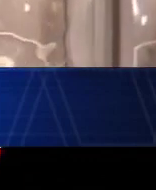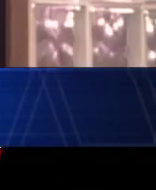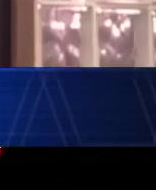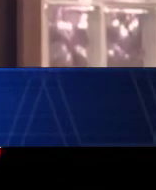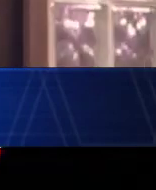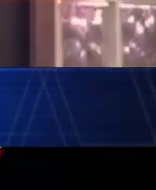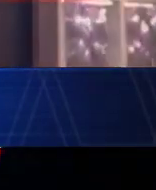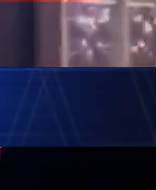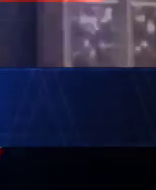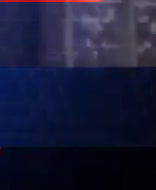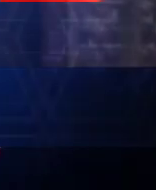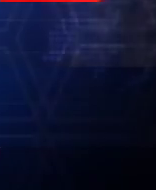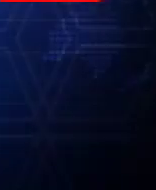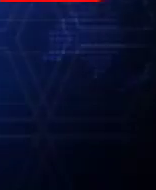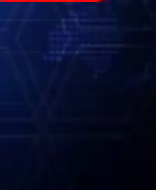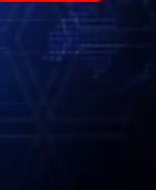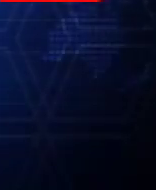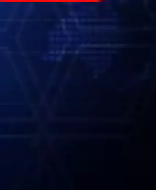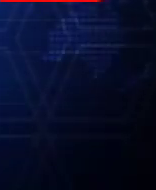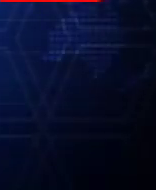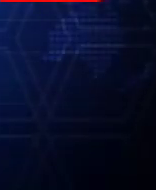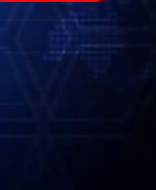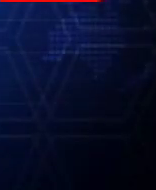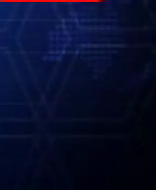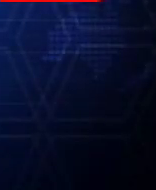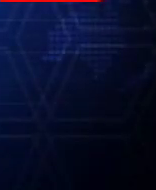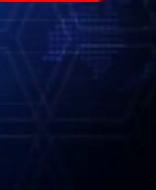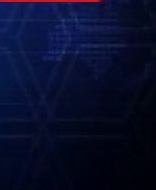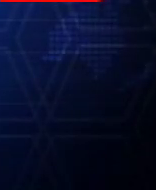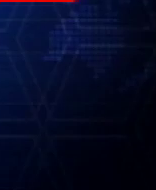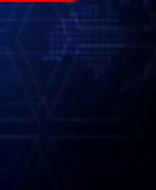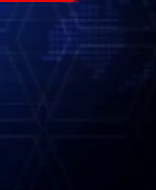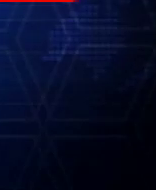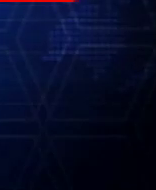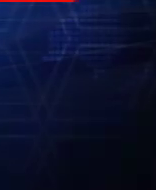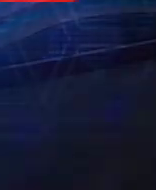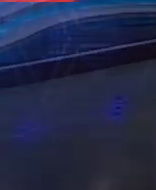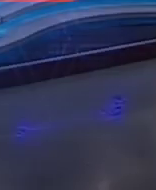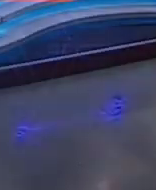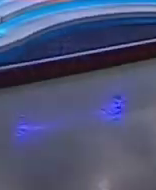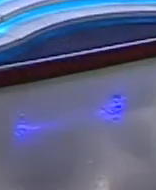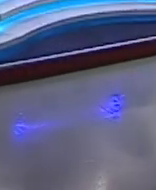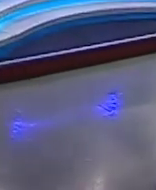lo que hacíamos. ¿Recuerdas mi habilidad?